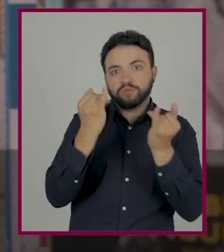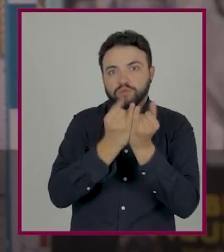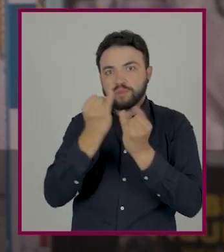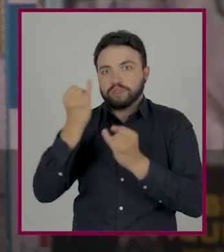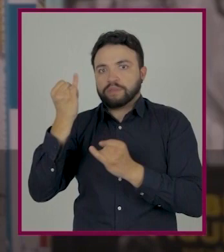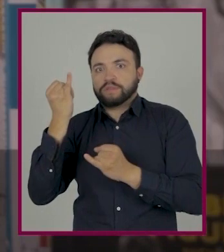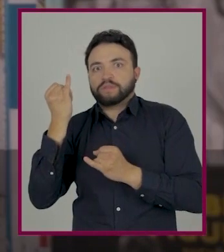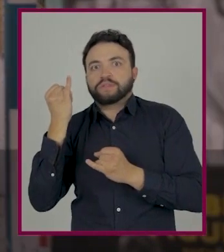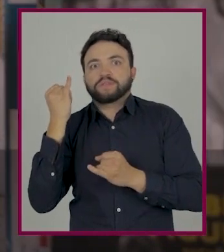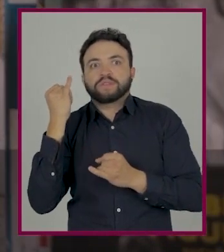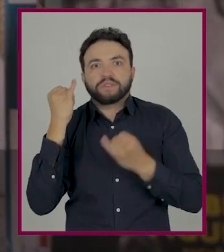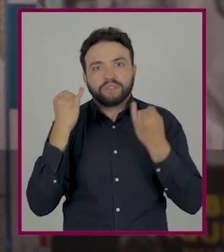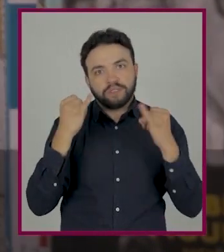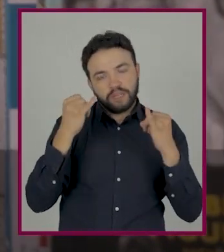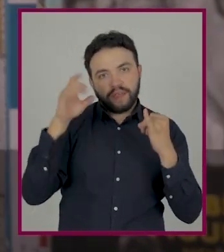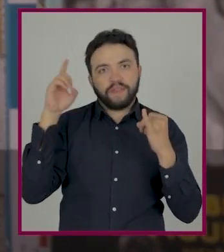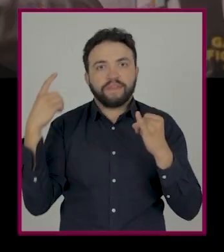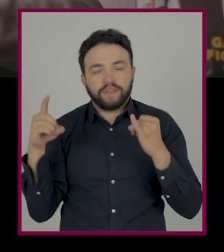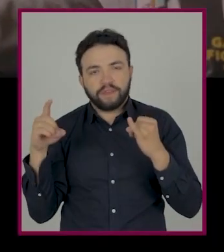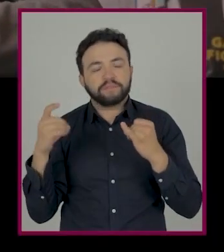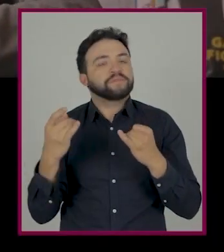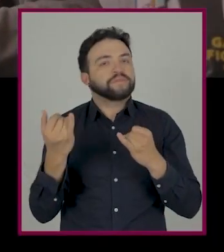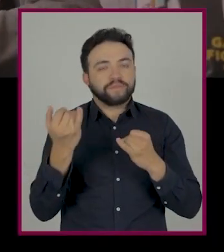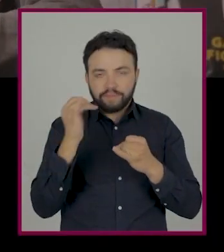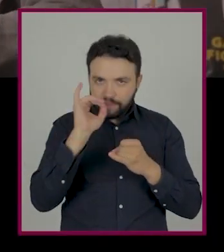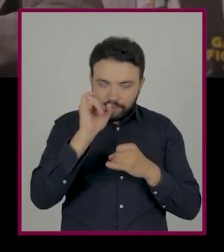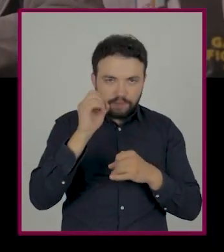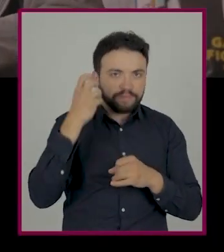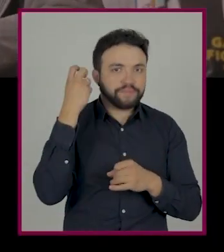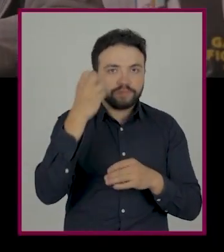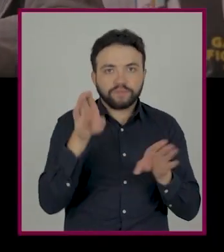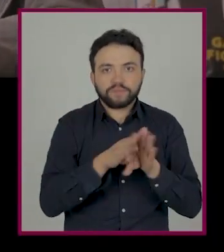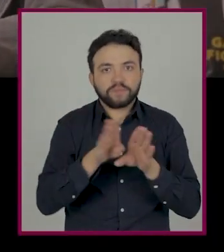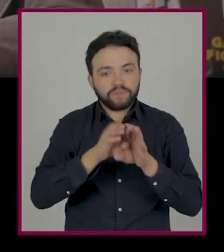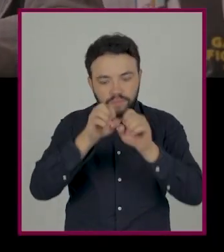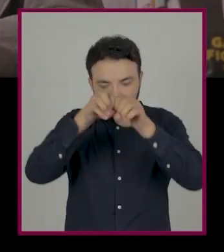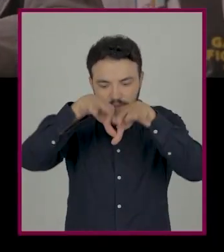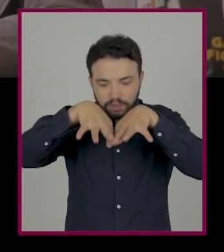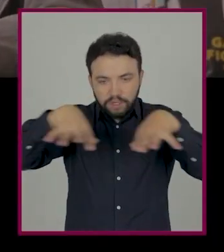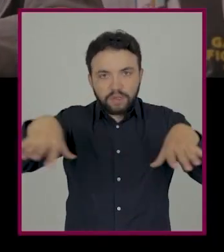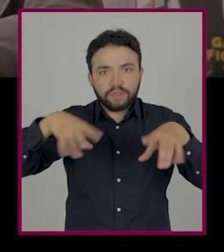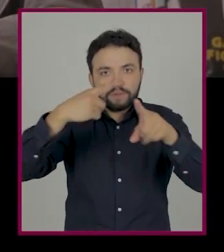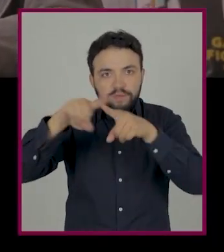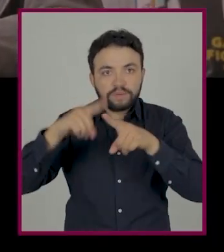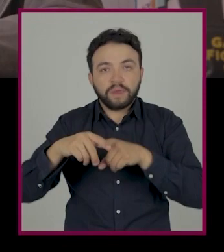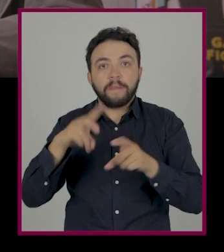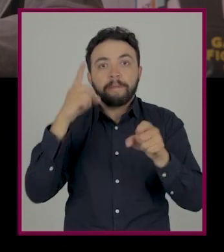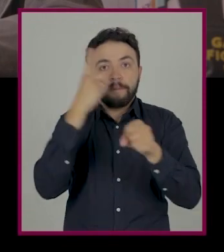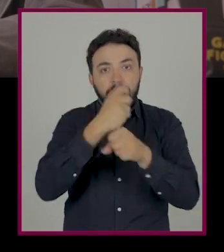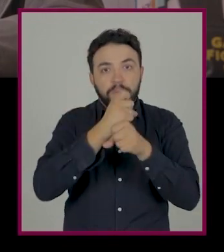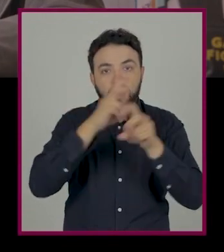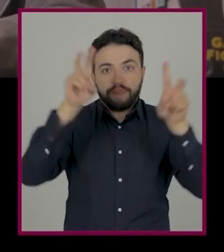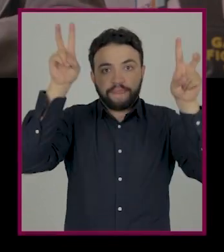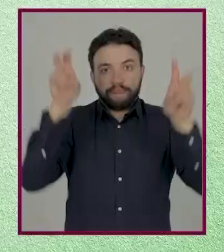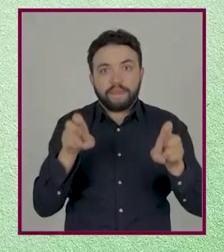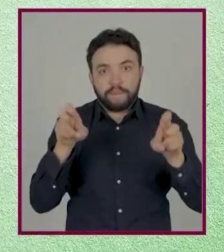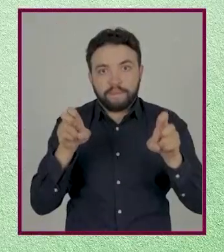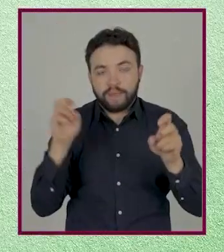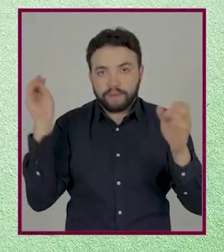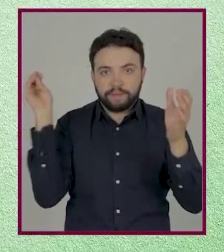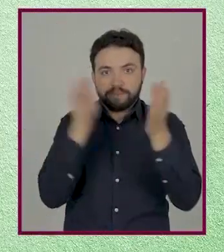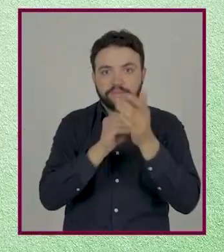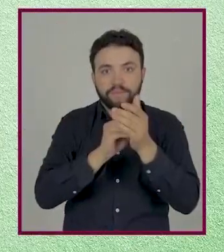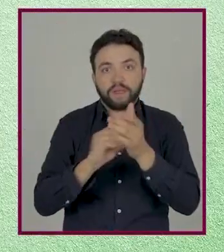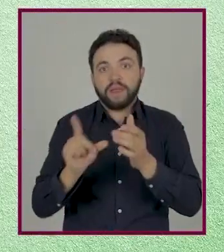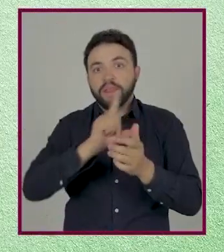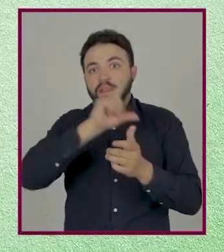Que supongo se leen de izquierda a derecha. Sí, recuerda que la idea es que se vaya desglosando con cada avance del esquema.